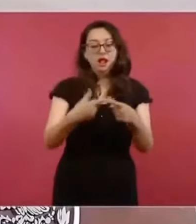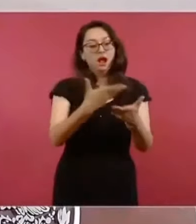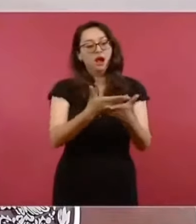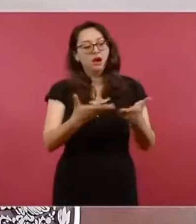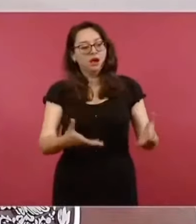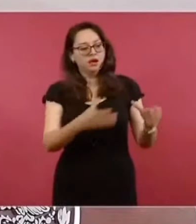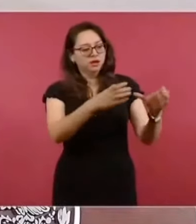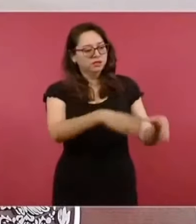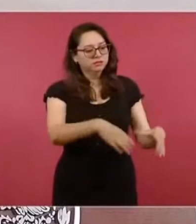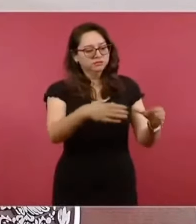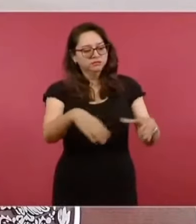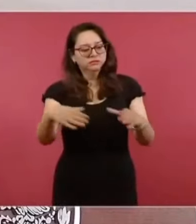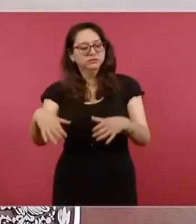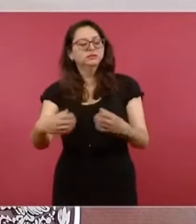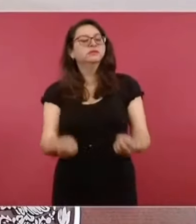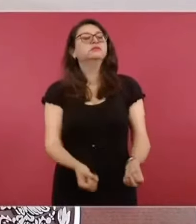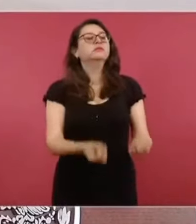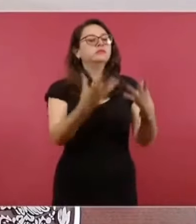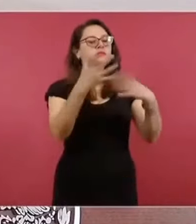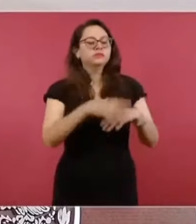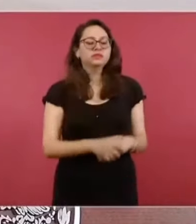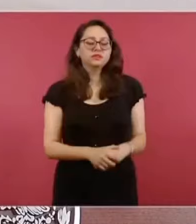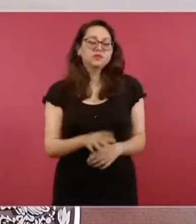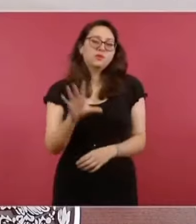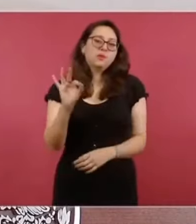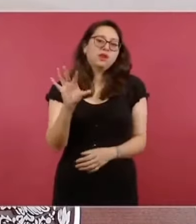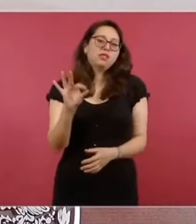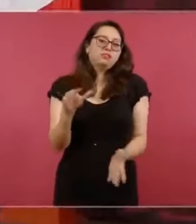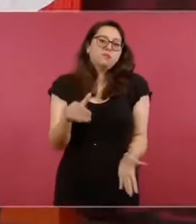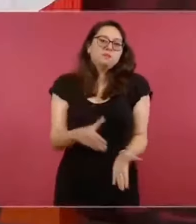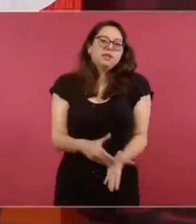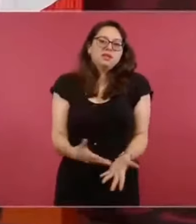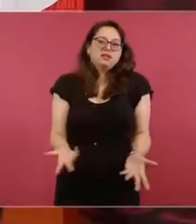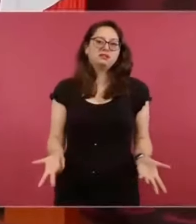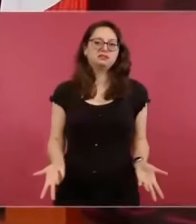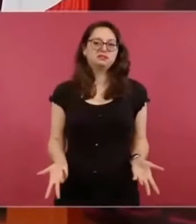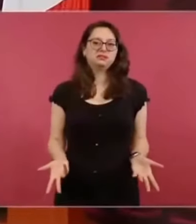Y de esos 110 contratos, solo 3